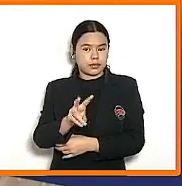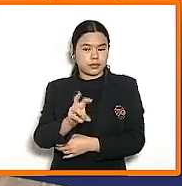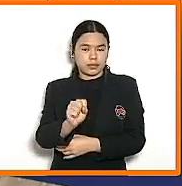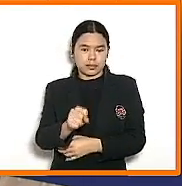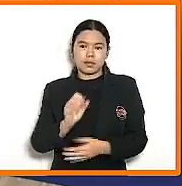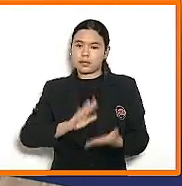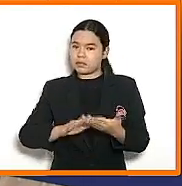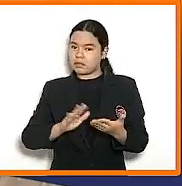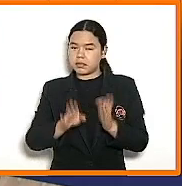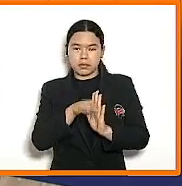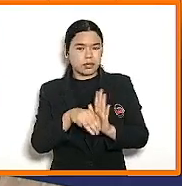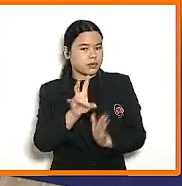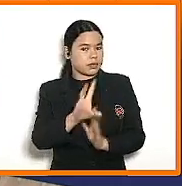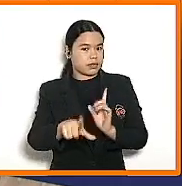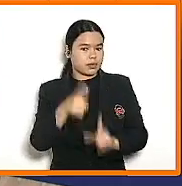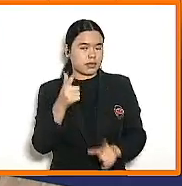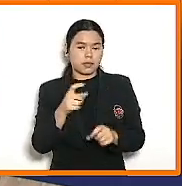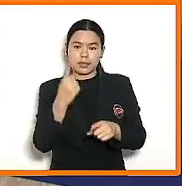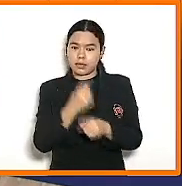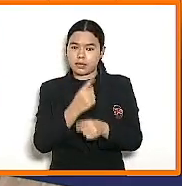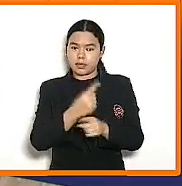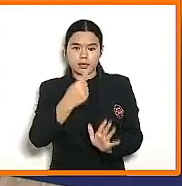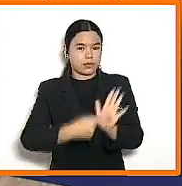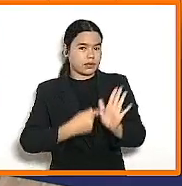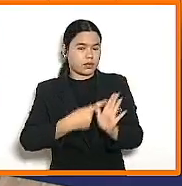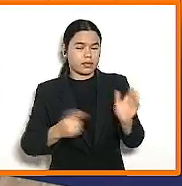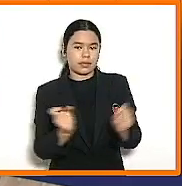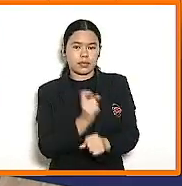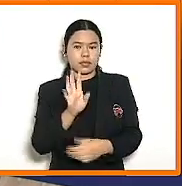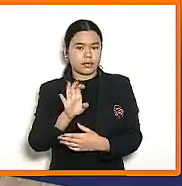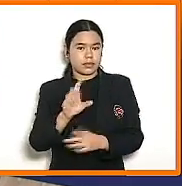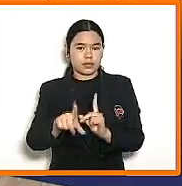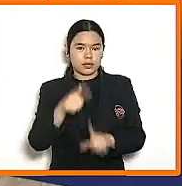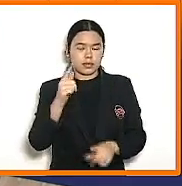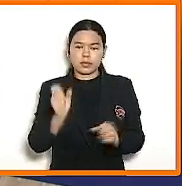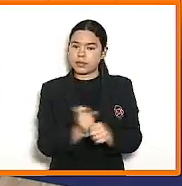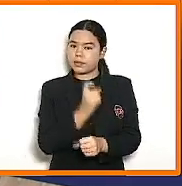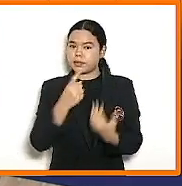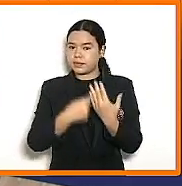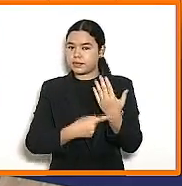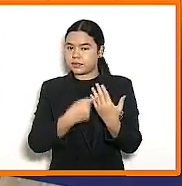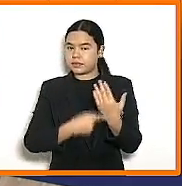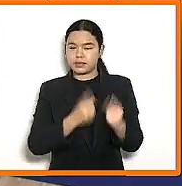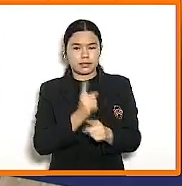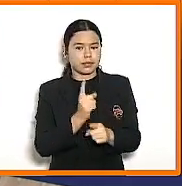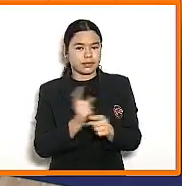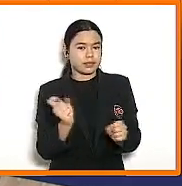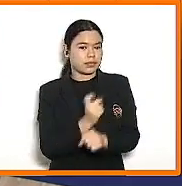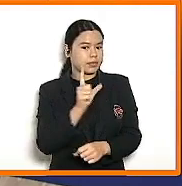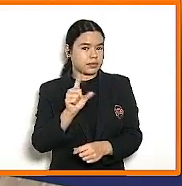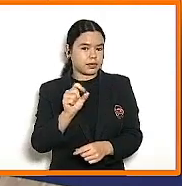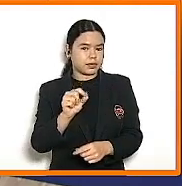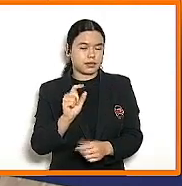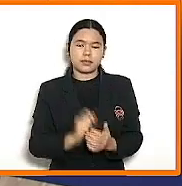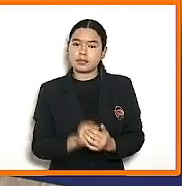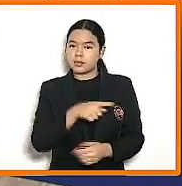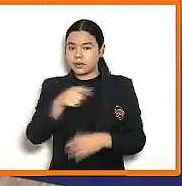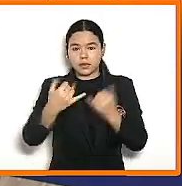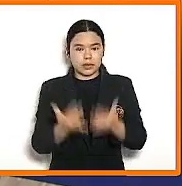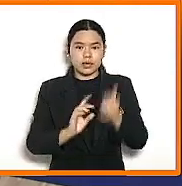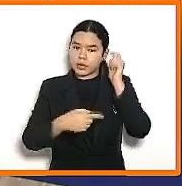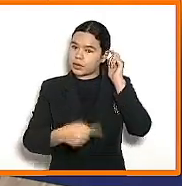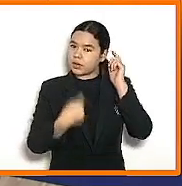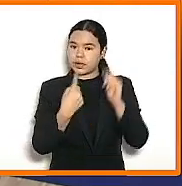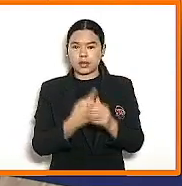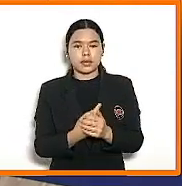debes invertir 7 lempiras. Si aciertas al derecho, ganas 400 lempiras. Y si aciertas al revés, ganas 20. Si eres jugador para